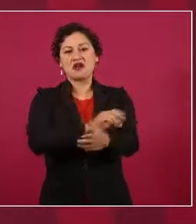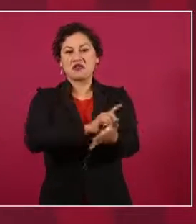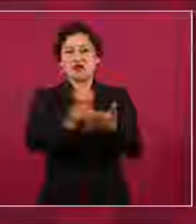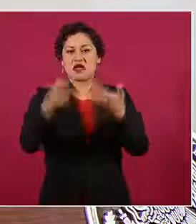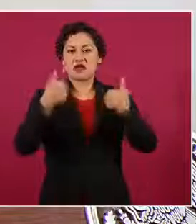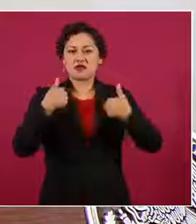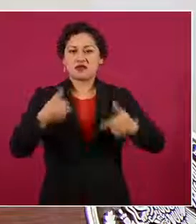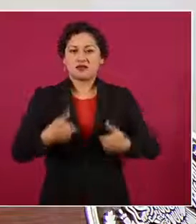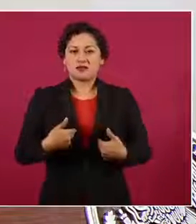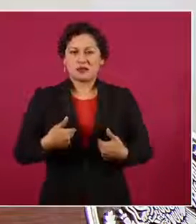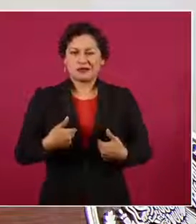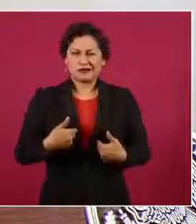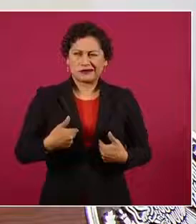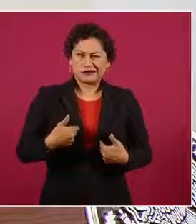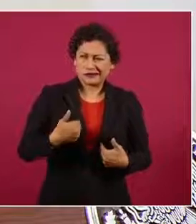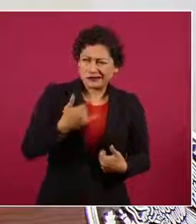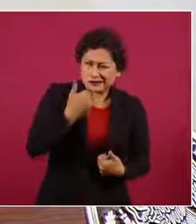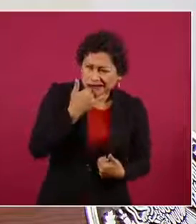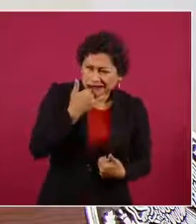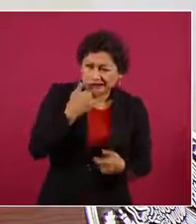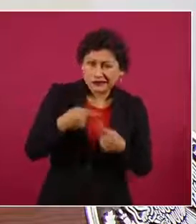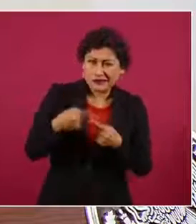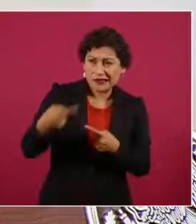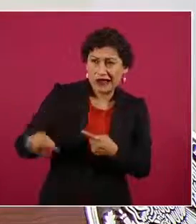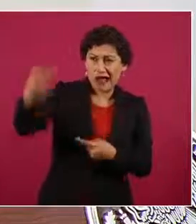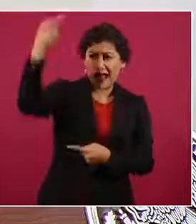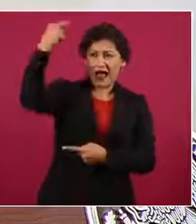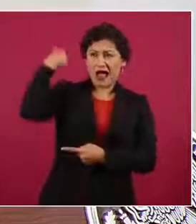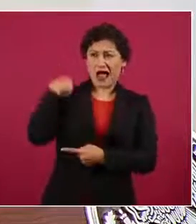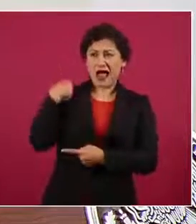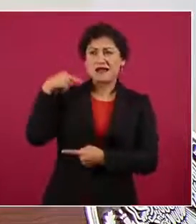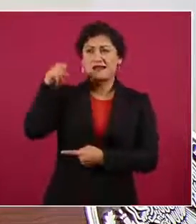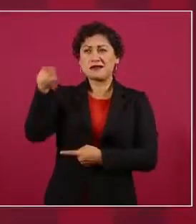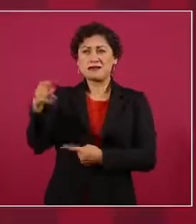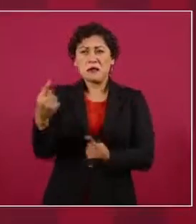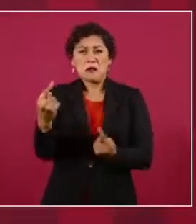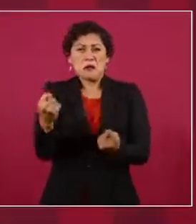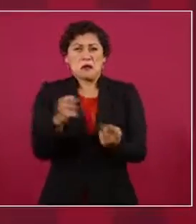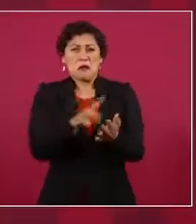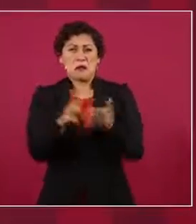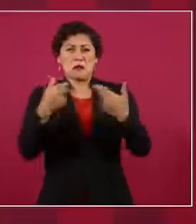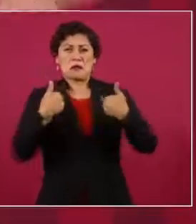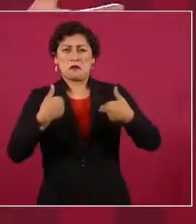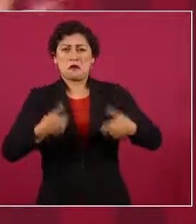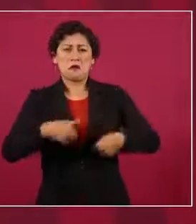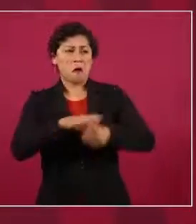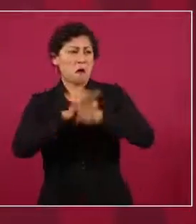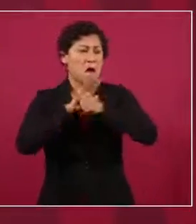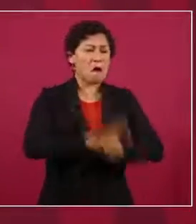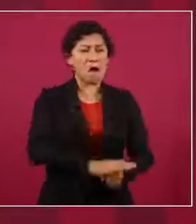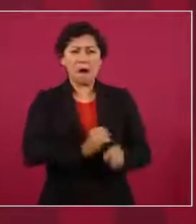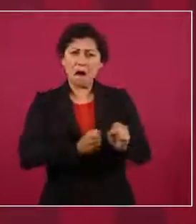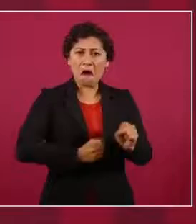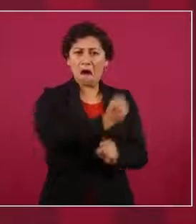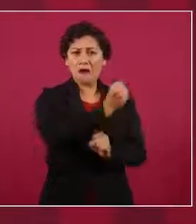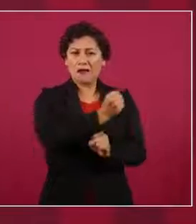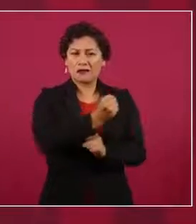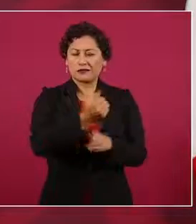cuando ellos aplaudían la represión en los gobiernos